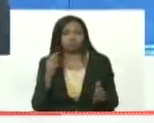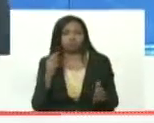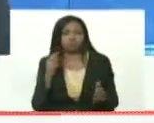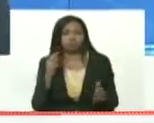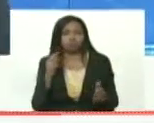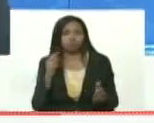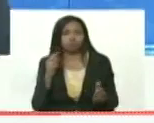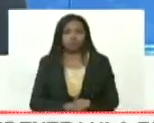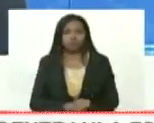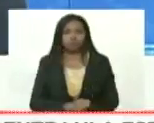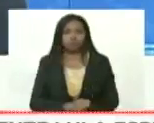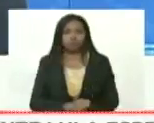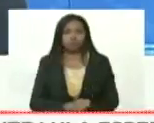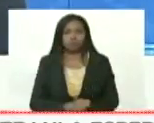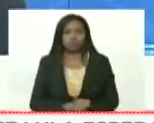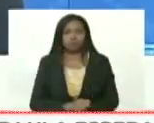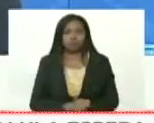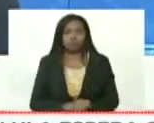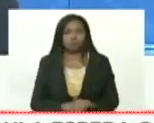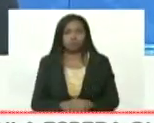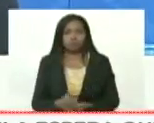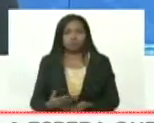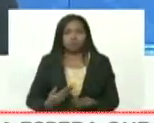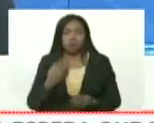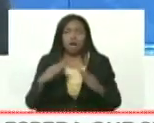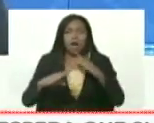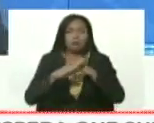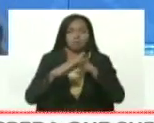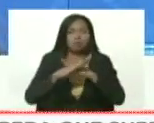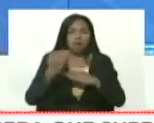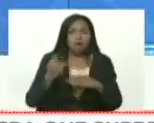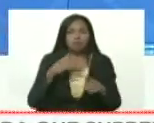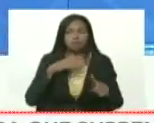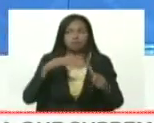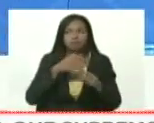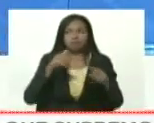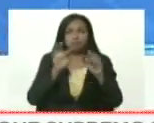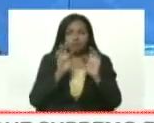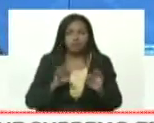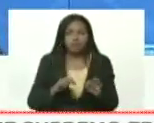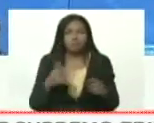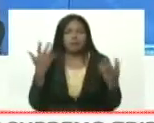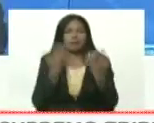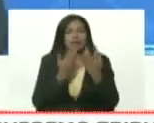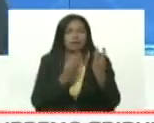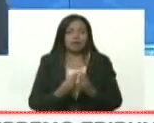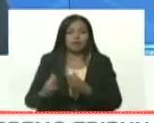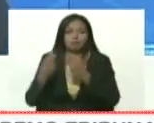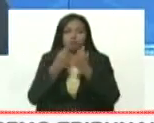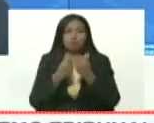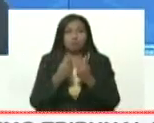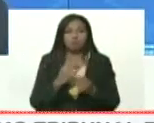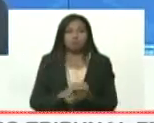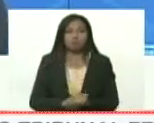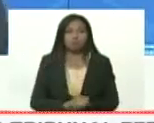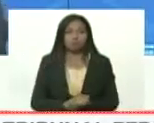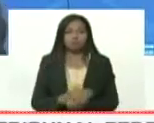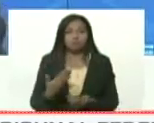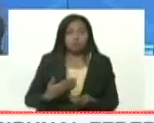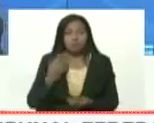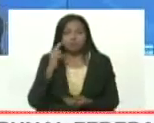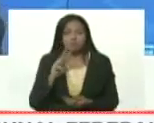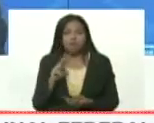recursos. Podrá haber bloqueo, persecución, guerra económica. Podrá